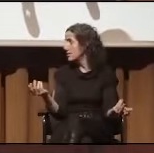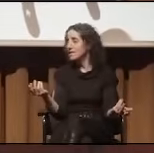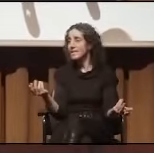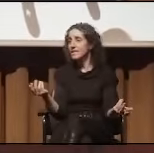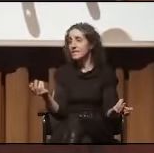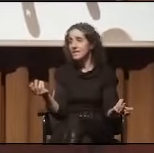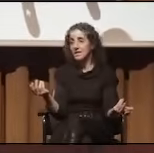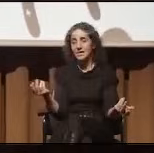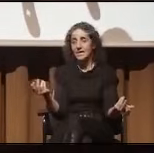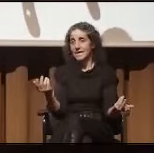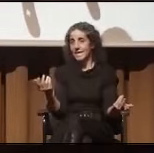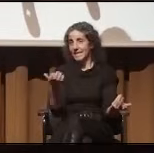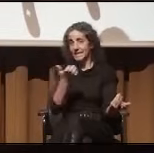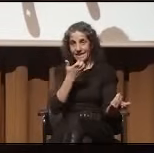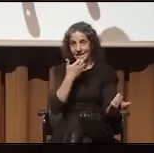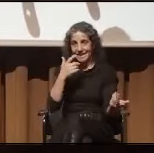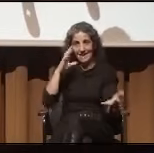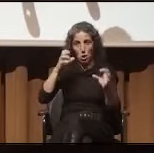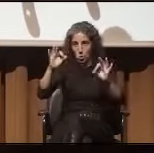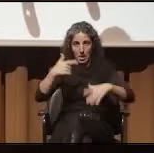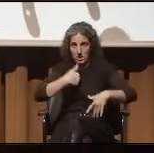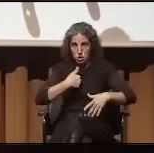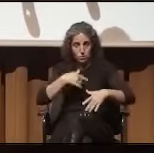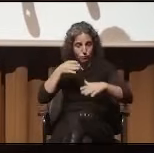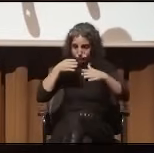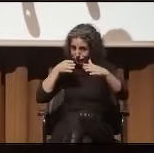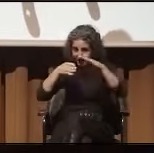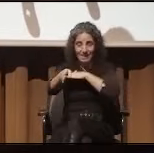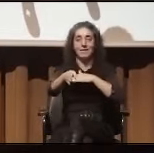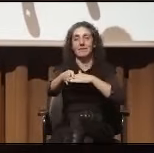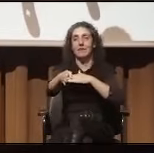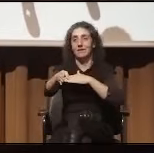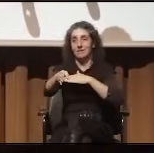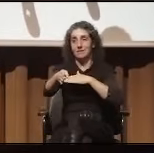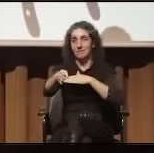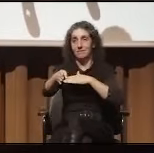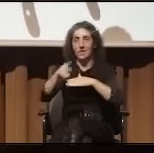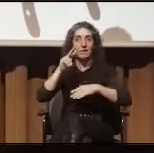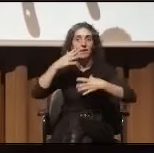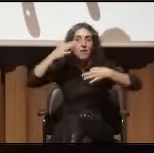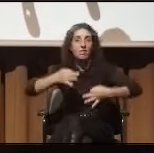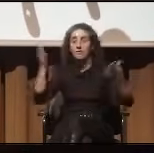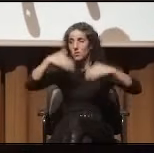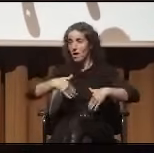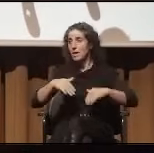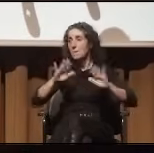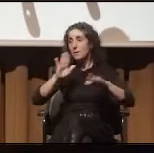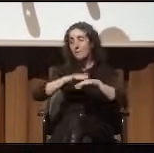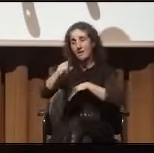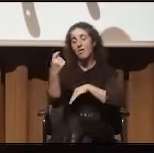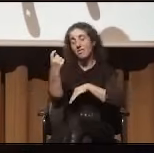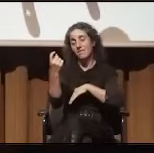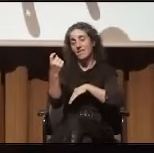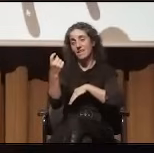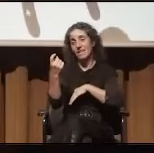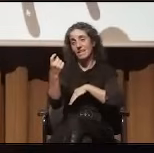sea, atravesar. Y ver que no existe. Pero para eso falta arriesgarte mucho. Luego tengo que decirte que yo he hecho bastante